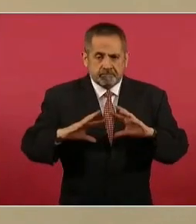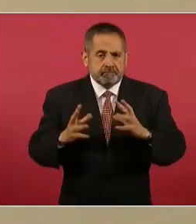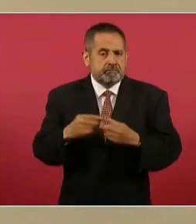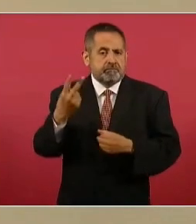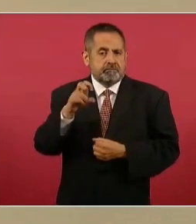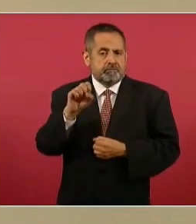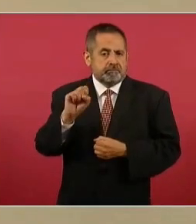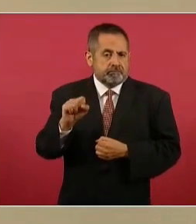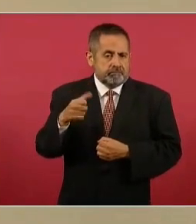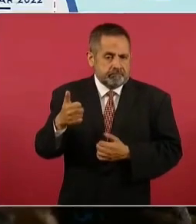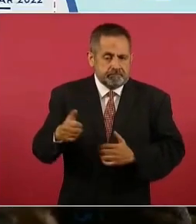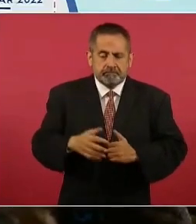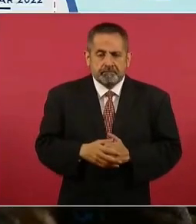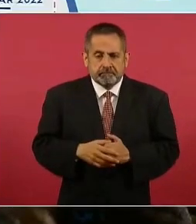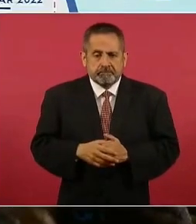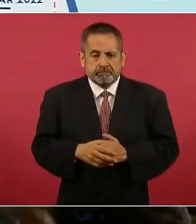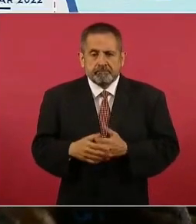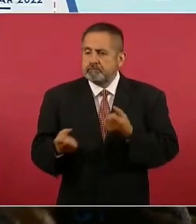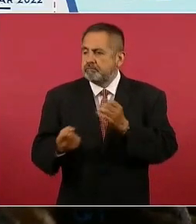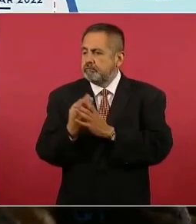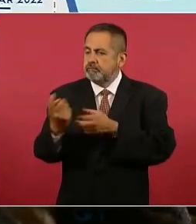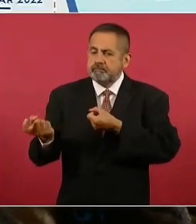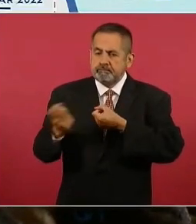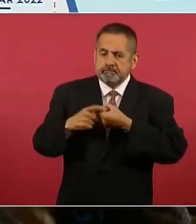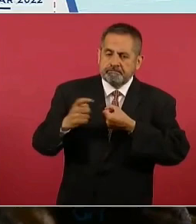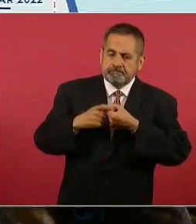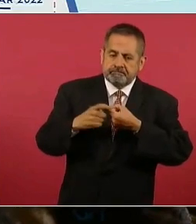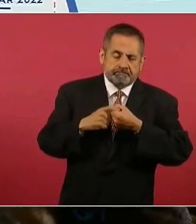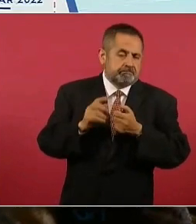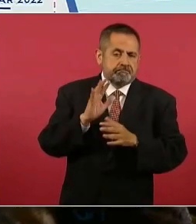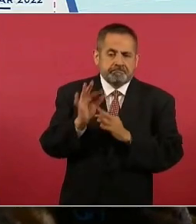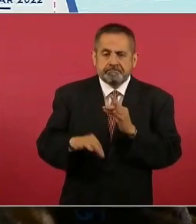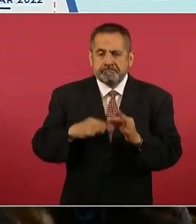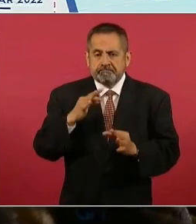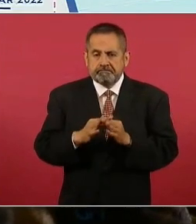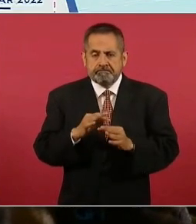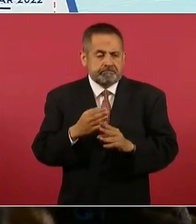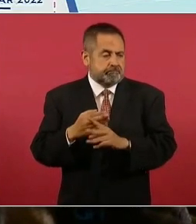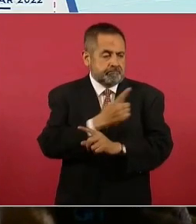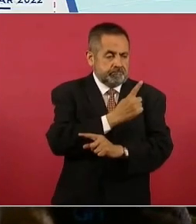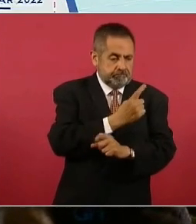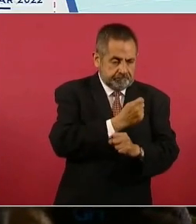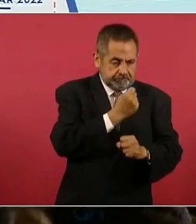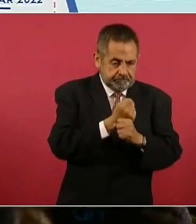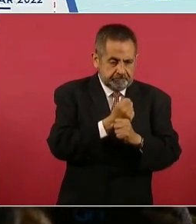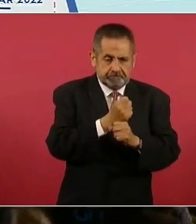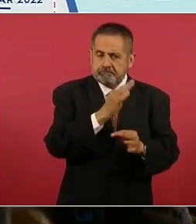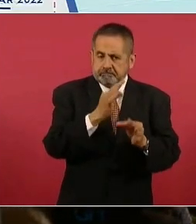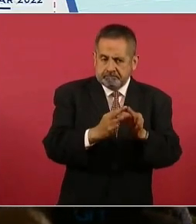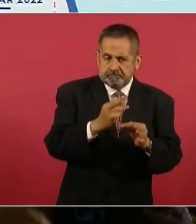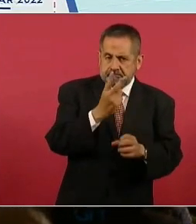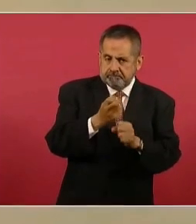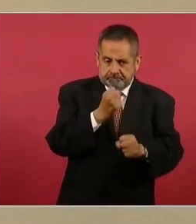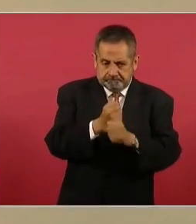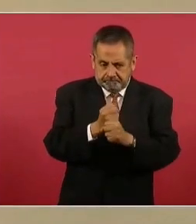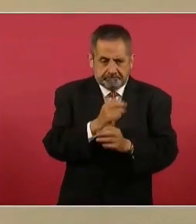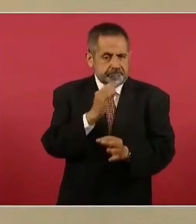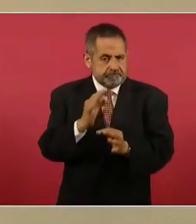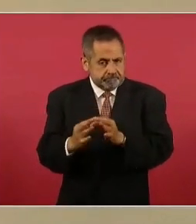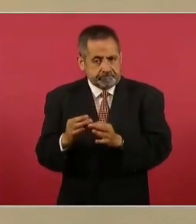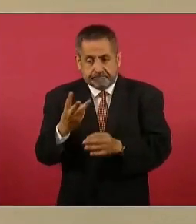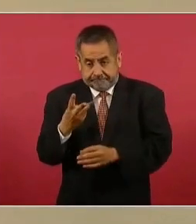en cuanto a reclutamiento se cumplieron los tres años anteriores la meta en este año